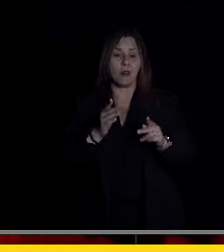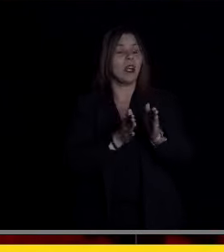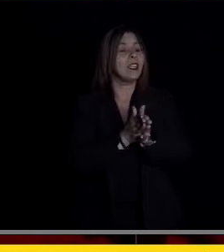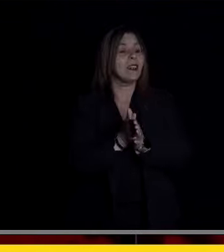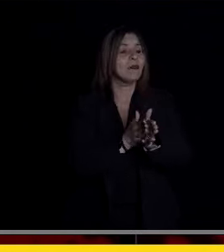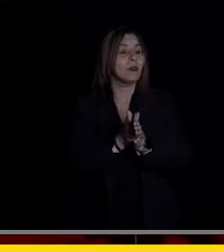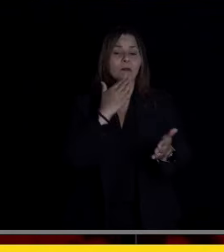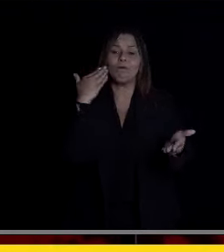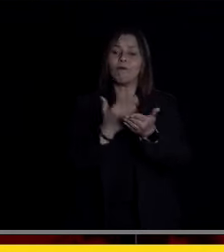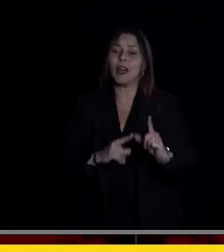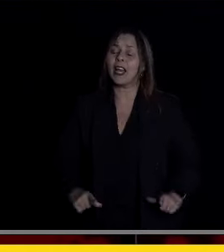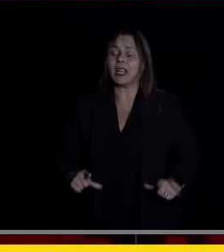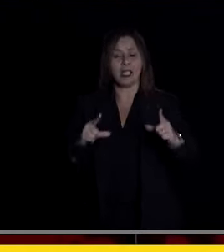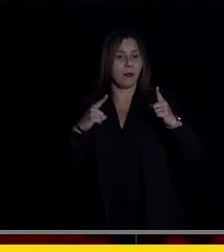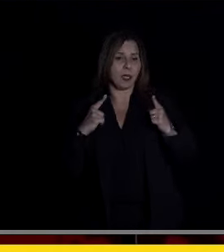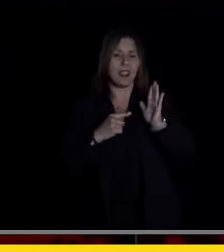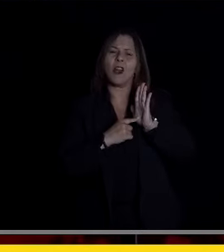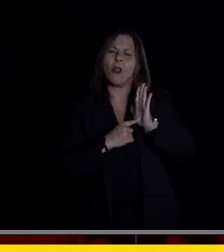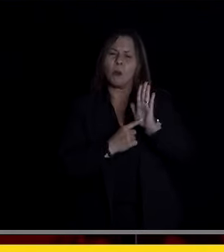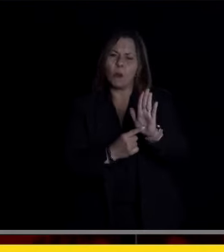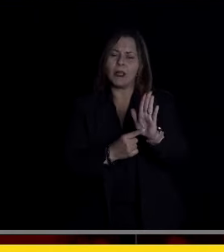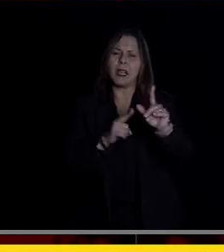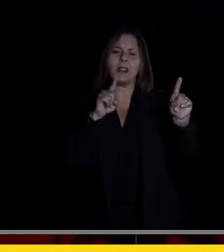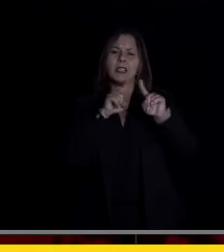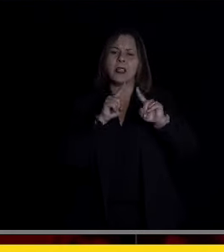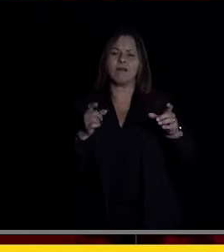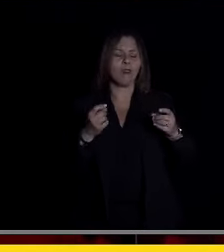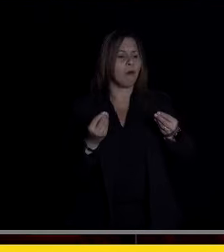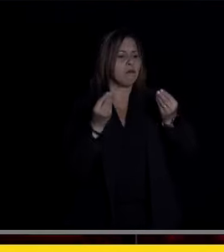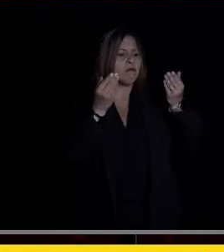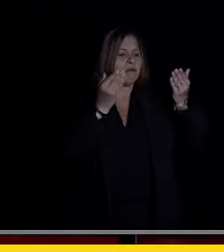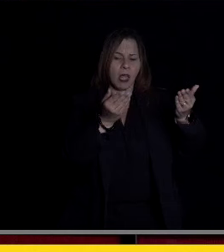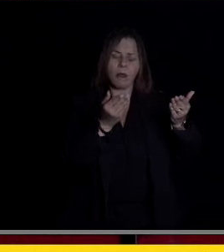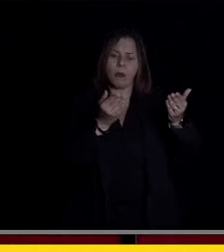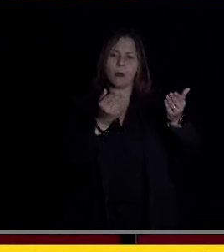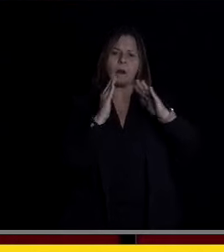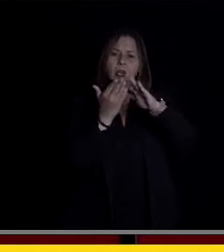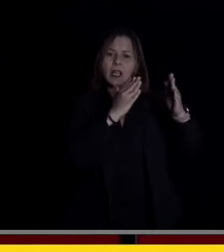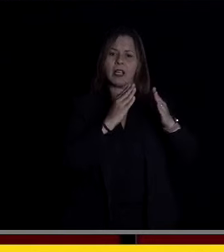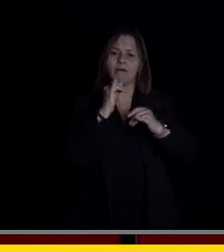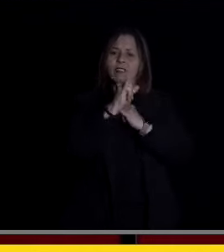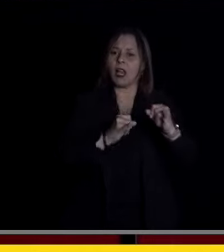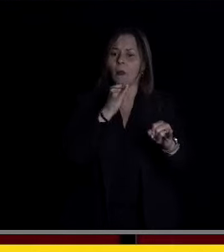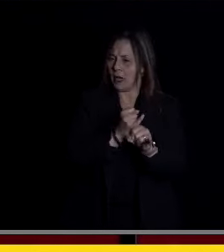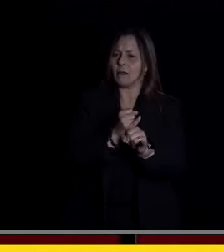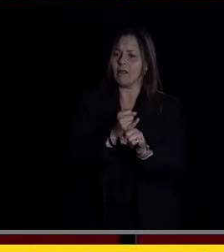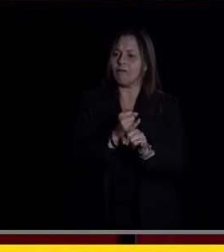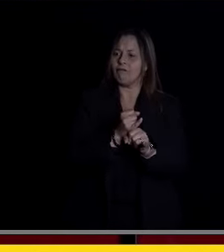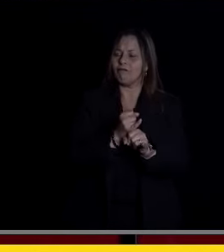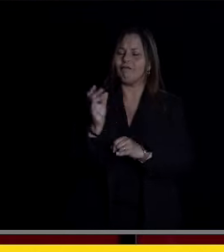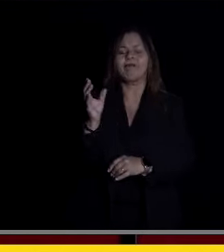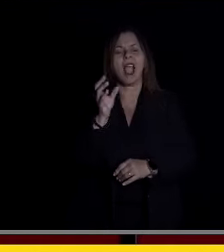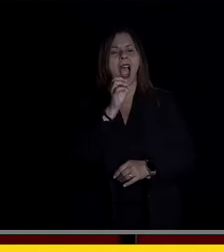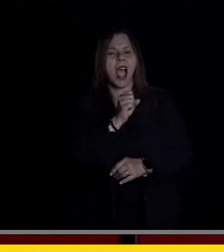vida. Así lo demuestran los múltiples premios recibidos por nuestra ciudad a nivel internacional.